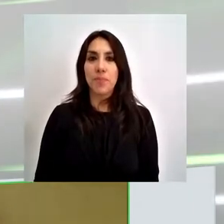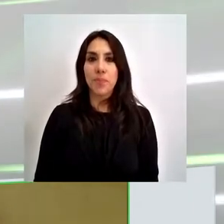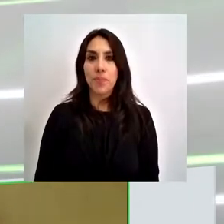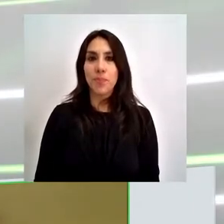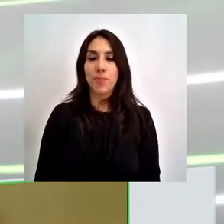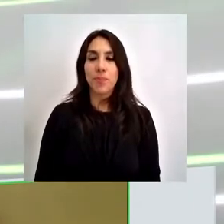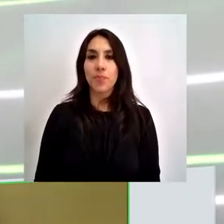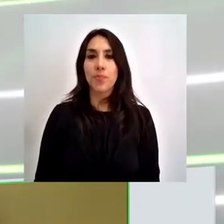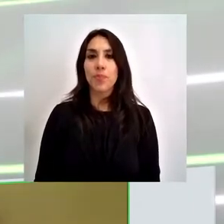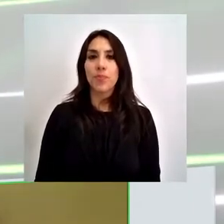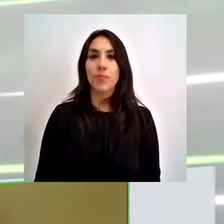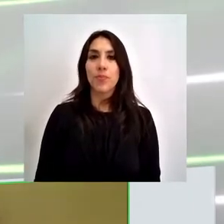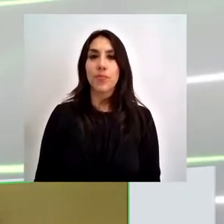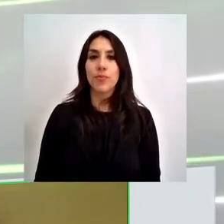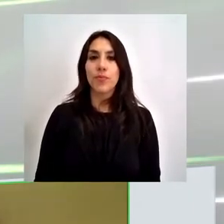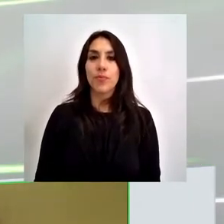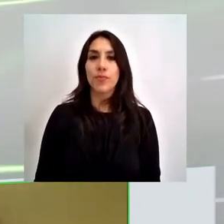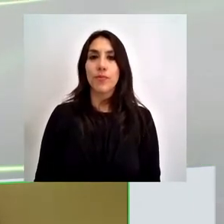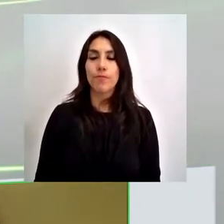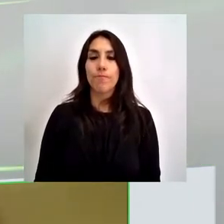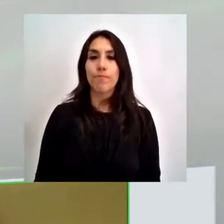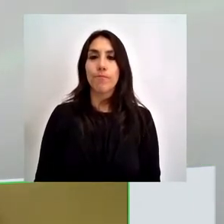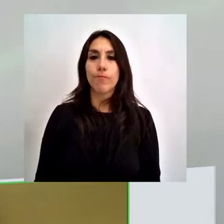hay que ver el mar